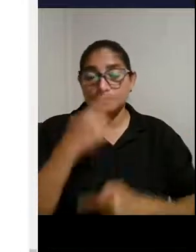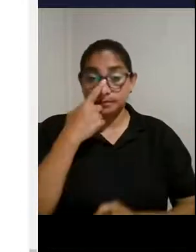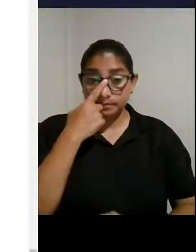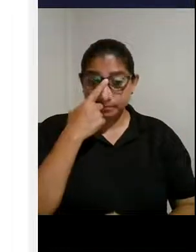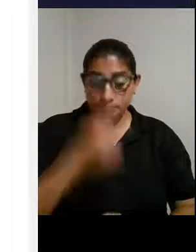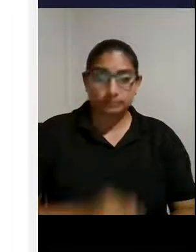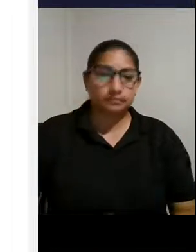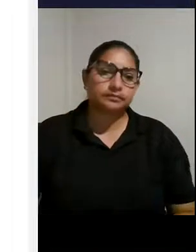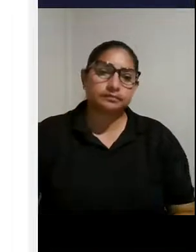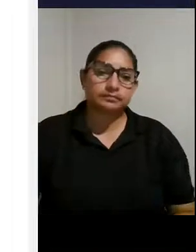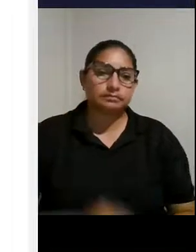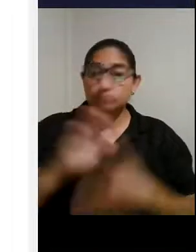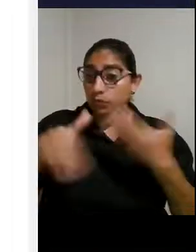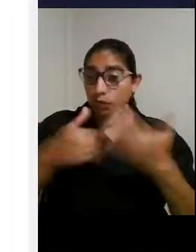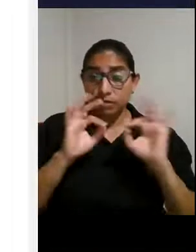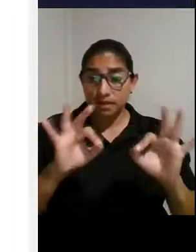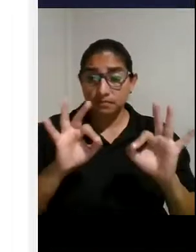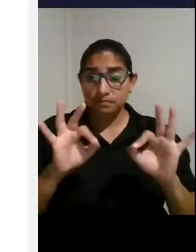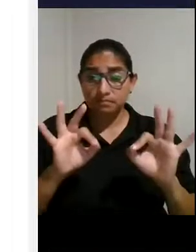¿Estamos bien hasta ahí? ¿Sí?